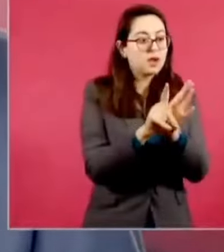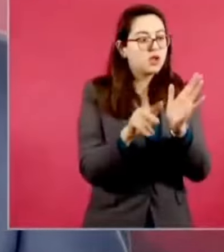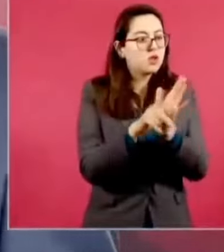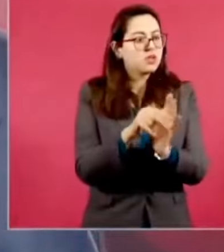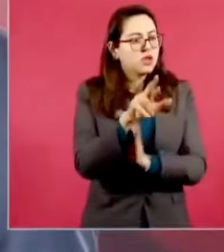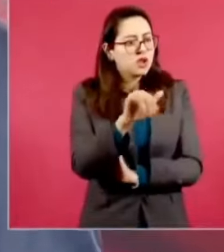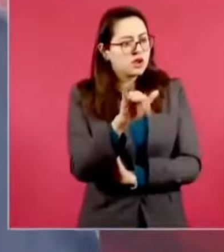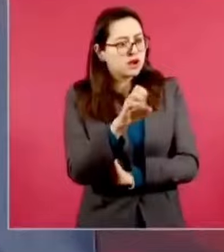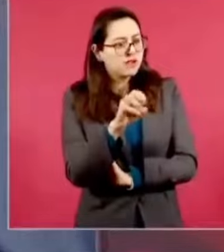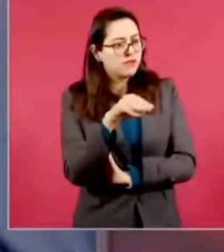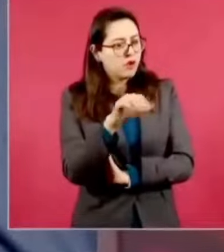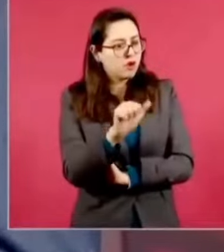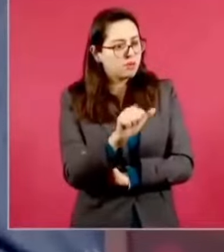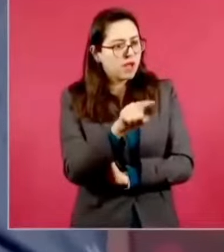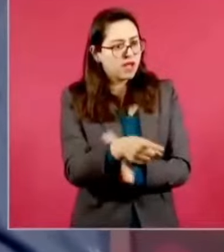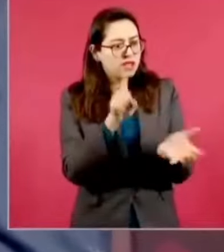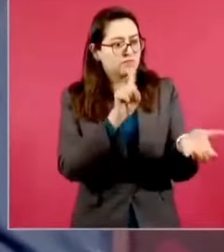dígame de